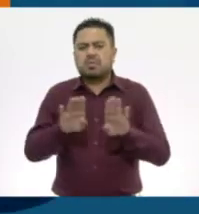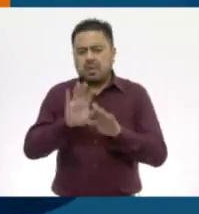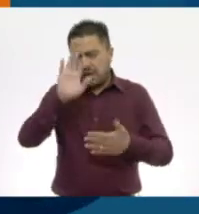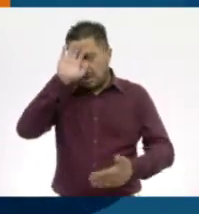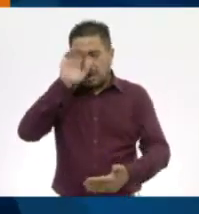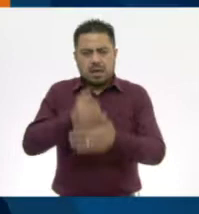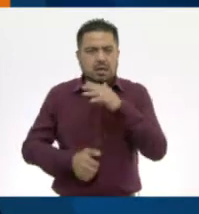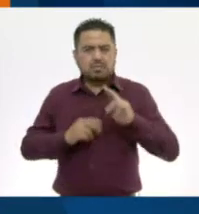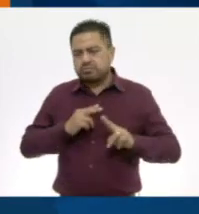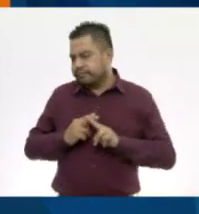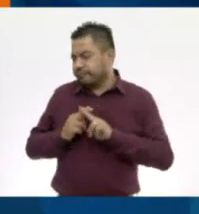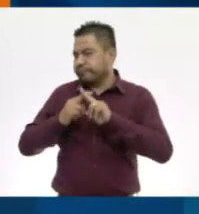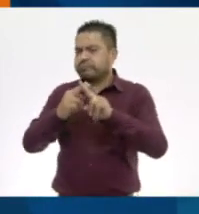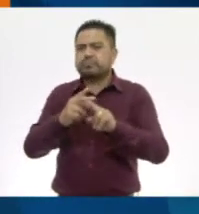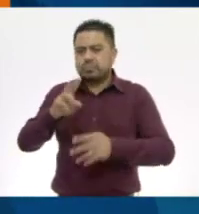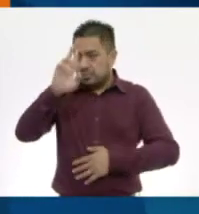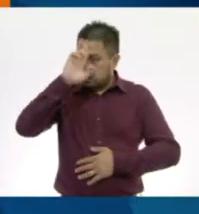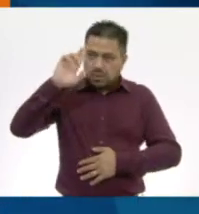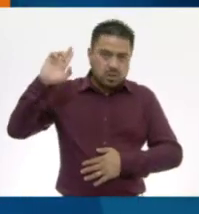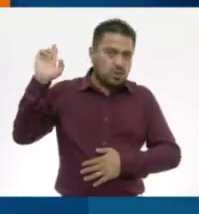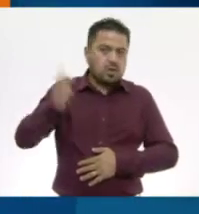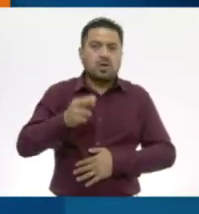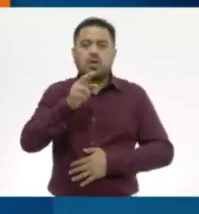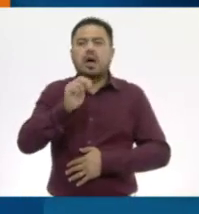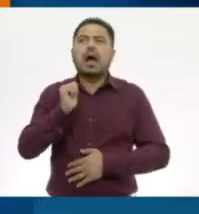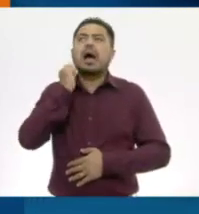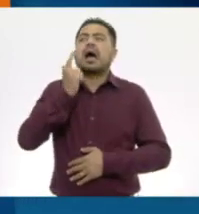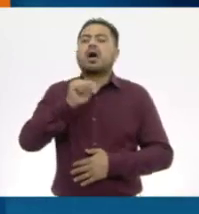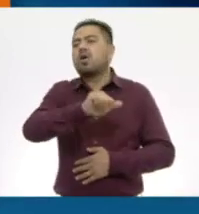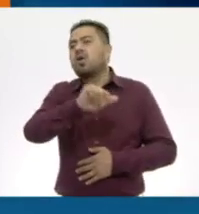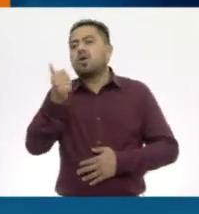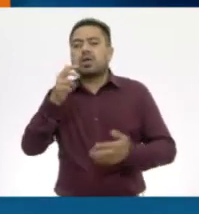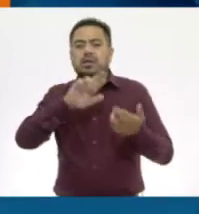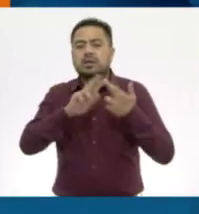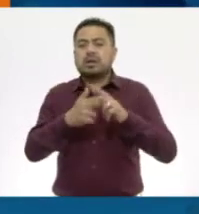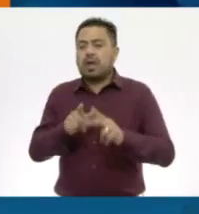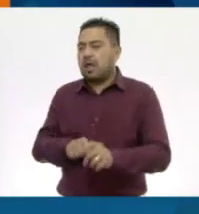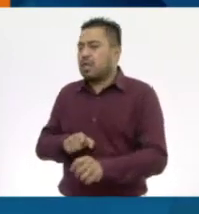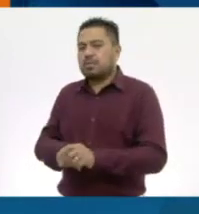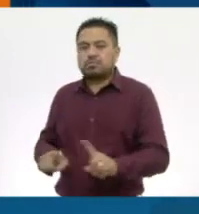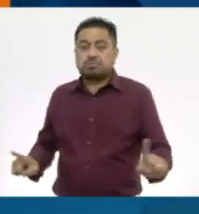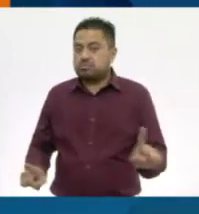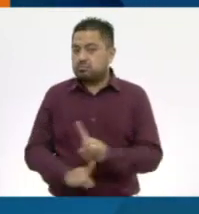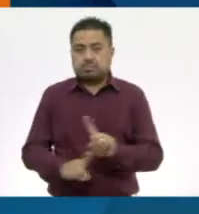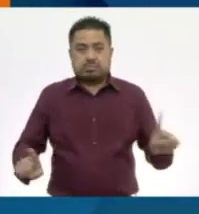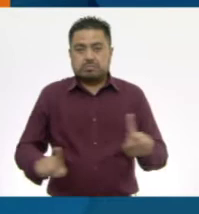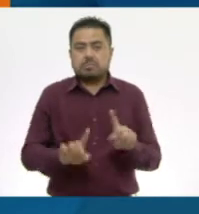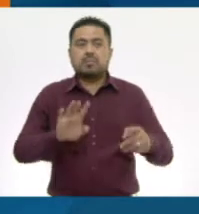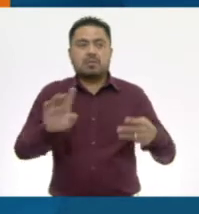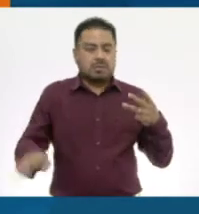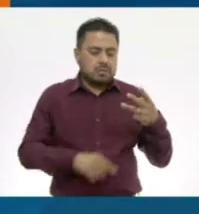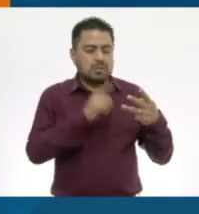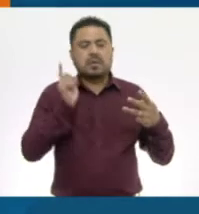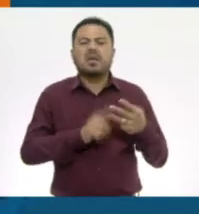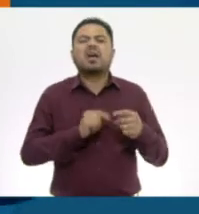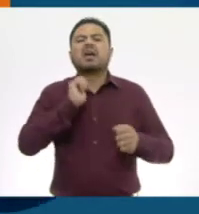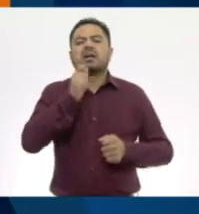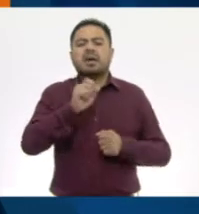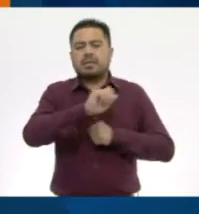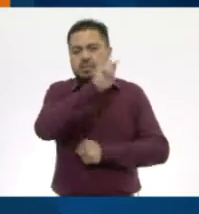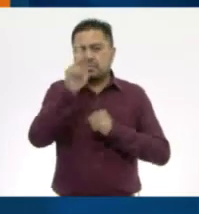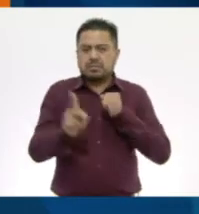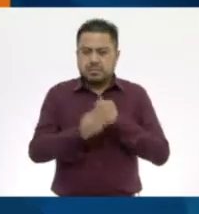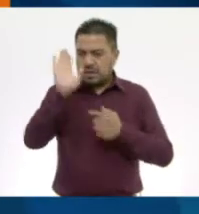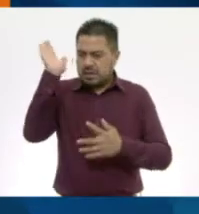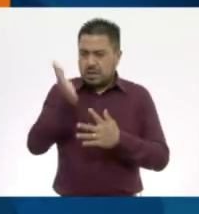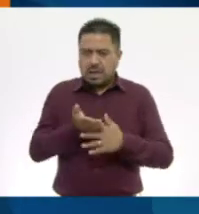católica. Además, prohibía el ejercicio de cualquier otra religión. Otro punto, el país está